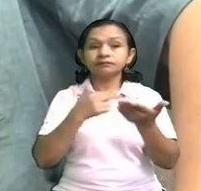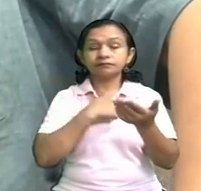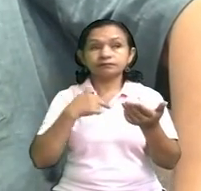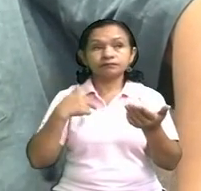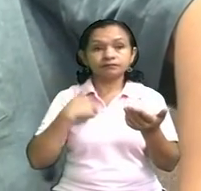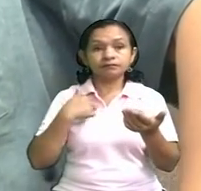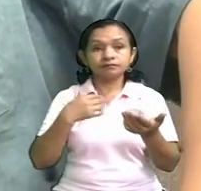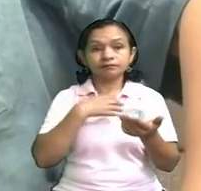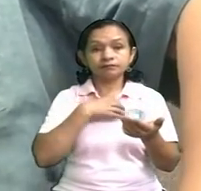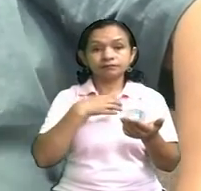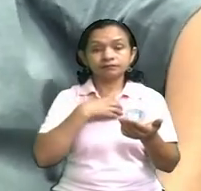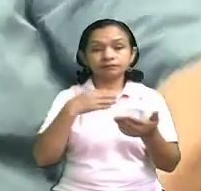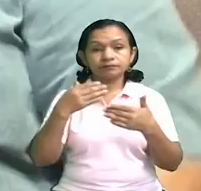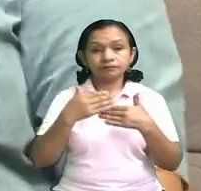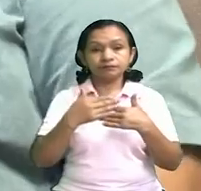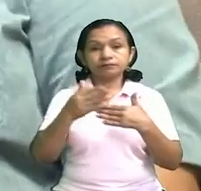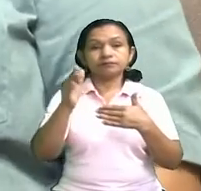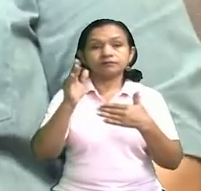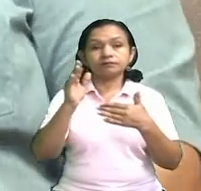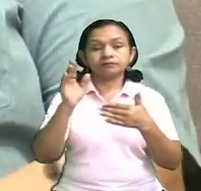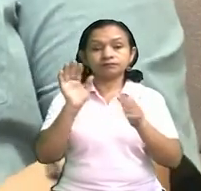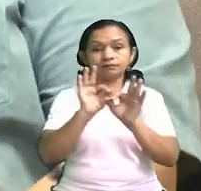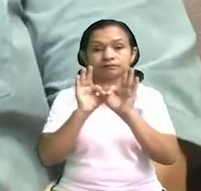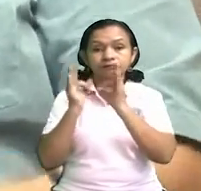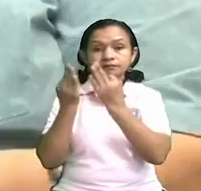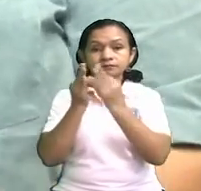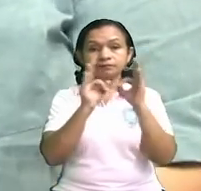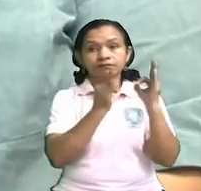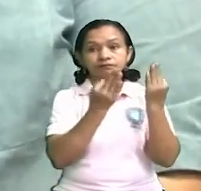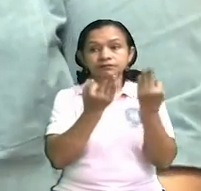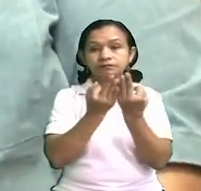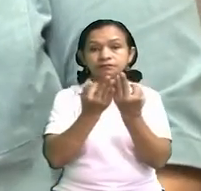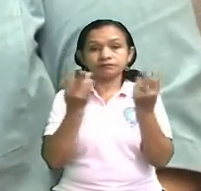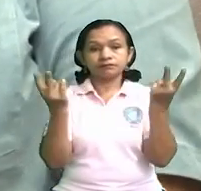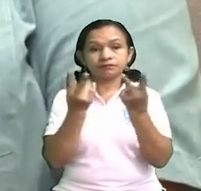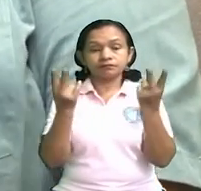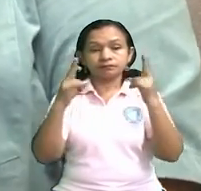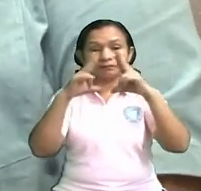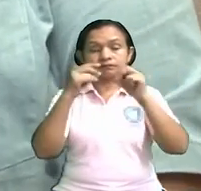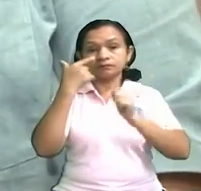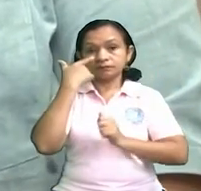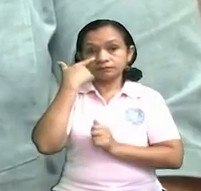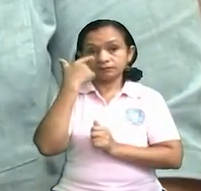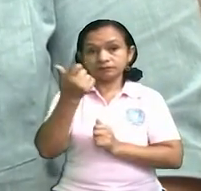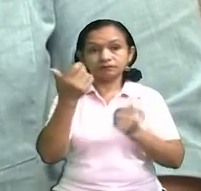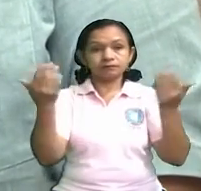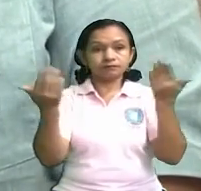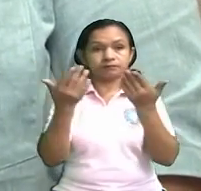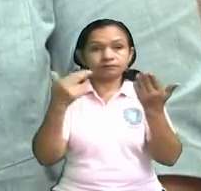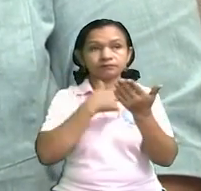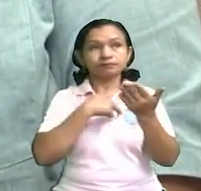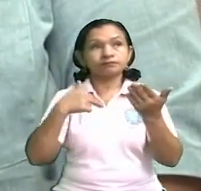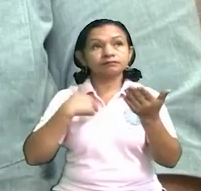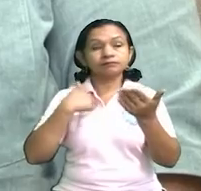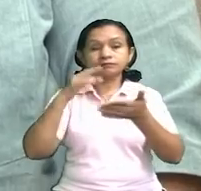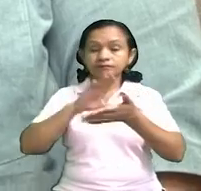estar nuestros medios para que nuestras familias nicaragüenses conozcan cómo han estado